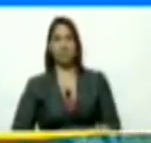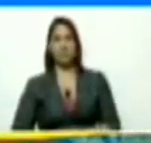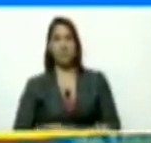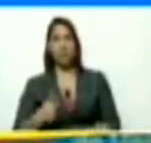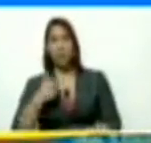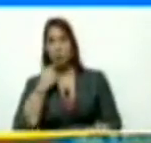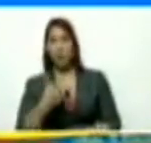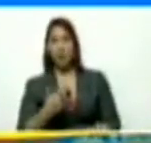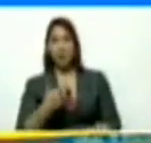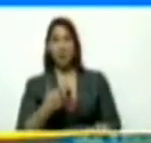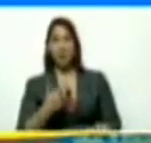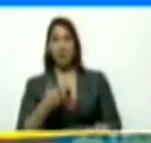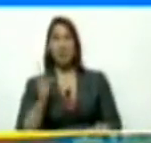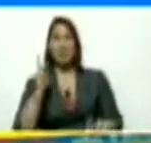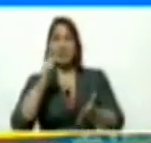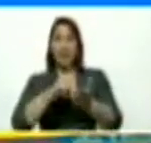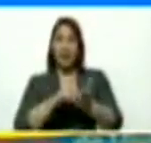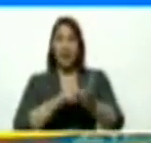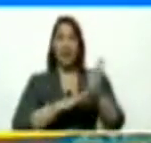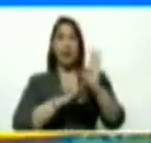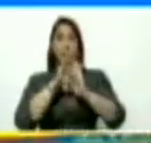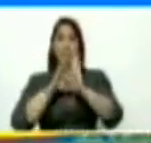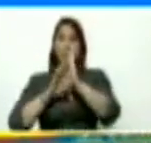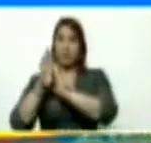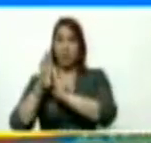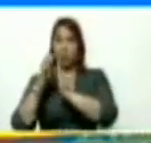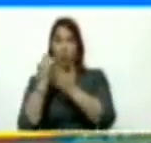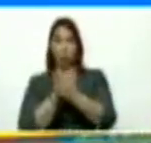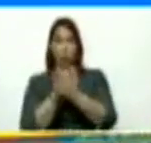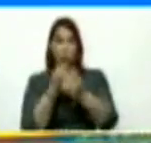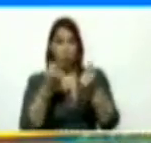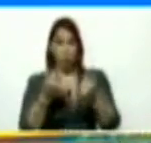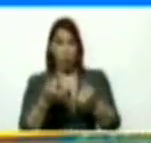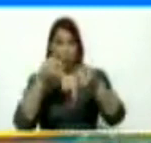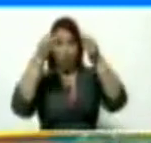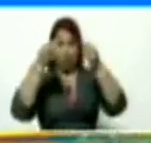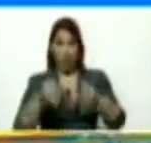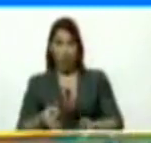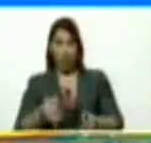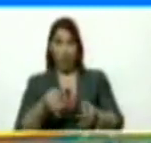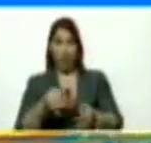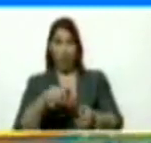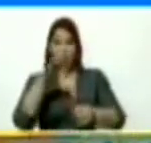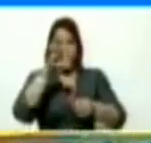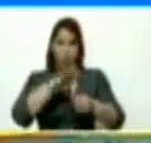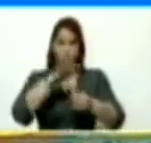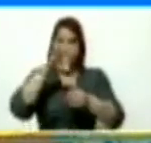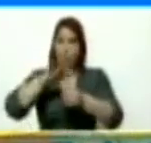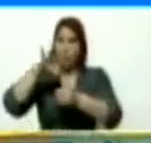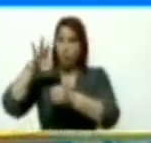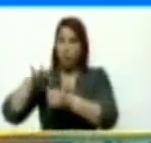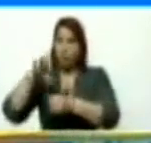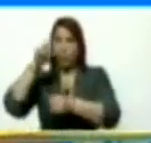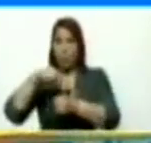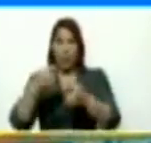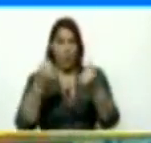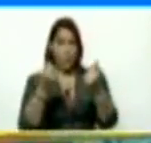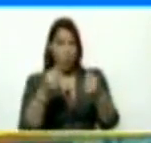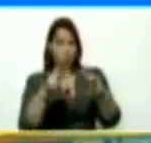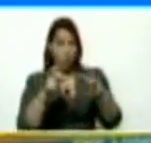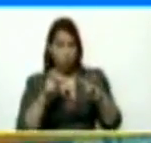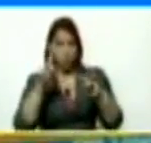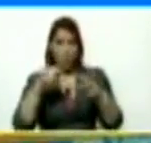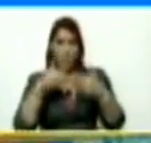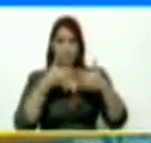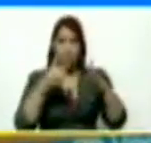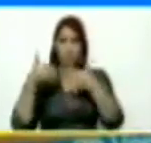público por el sistema Patria. Vamos a salarizar los bonos si ustedes quieren que el salario mínimo pase de medio Petro, aprobado,